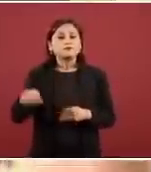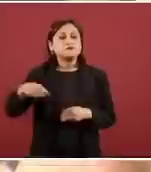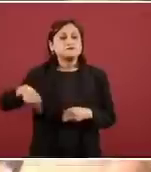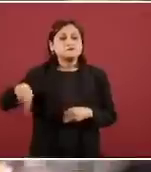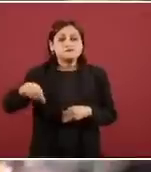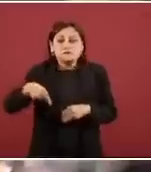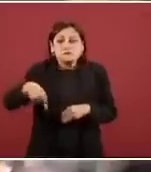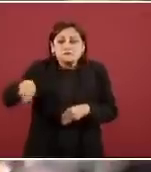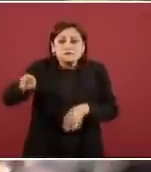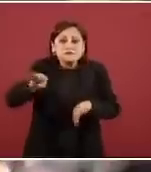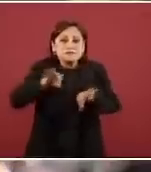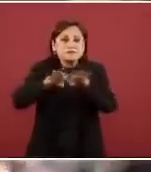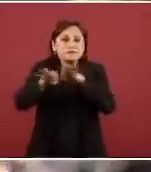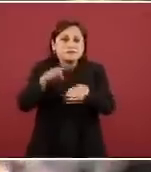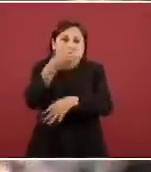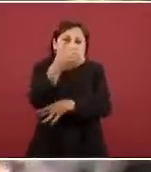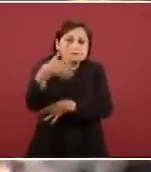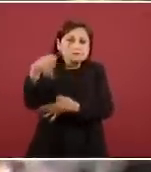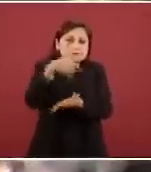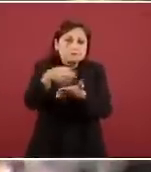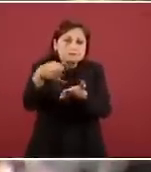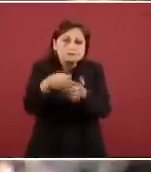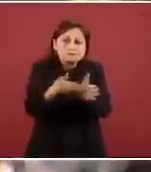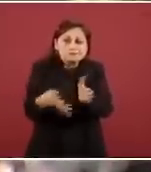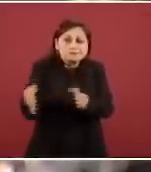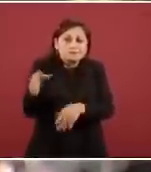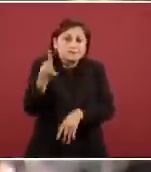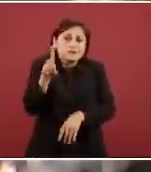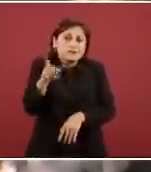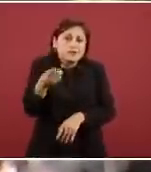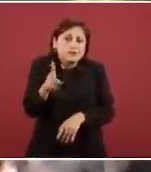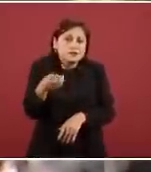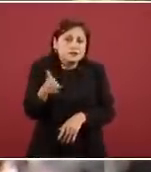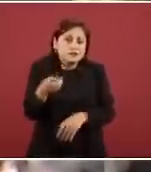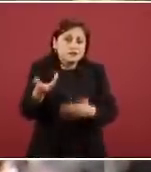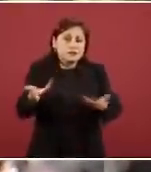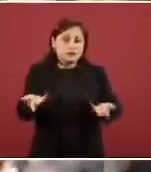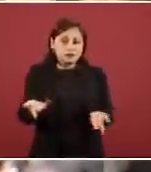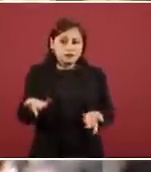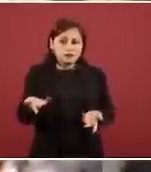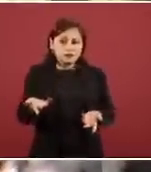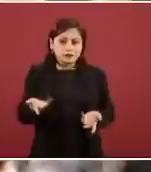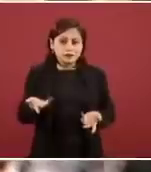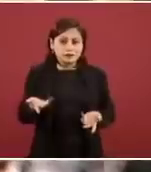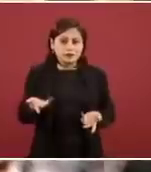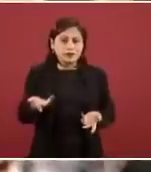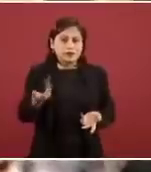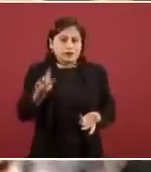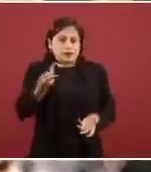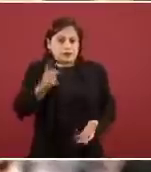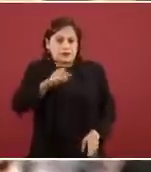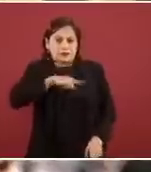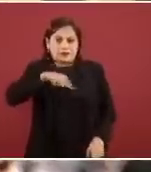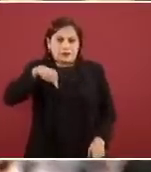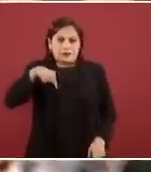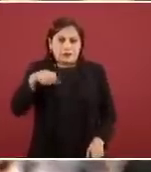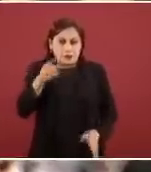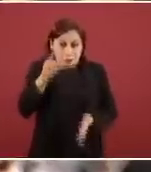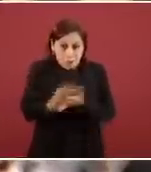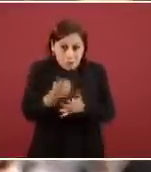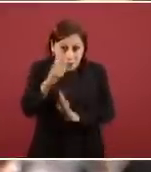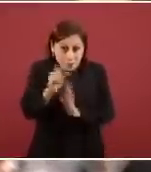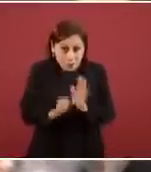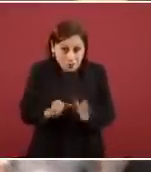cosecha todo este mes de diciembre. Nosotros decimos no, lo que resta de vida, no solamente este mes de